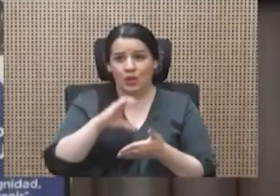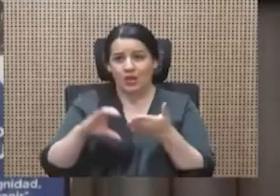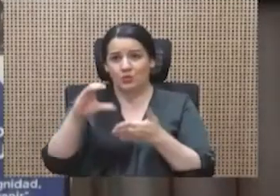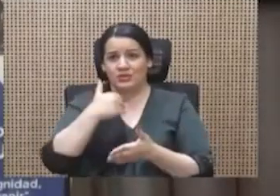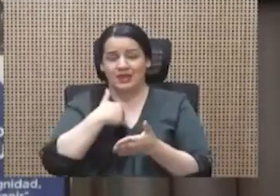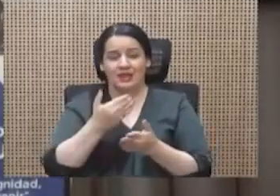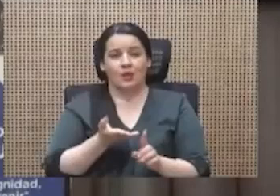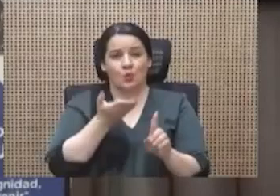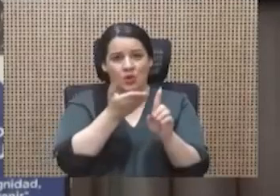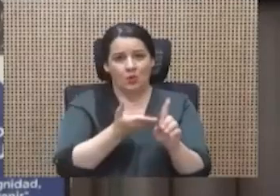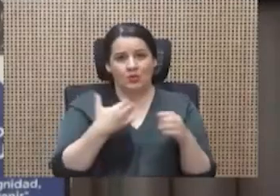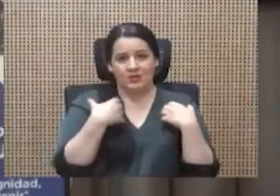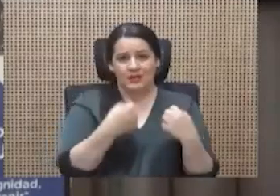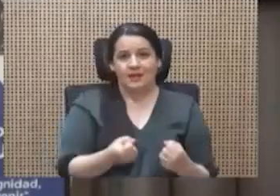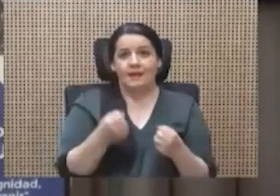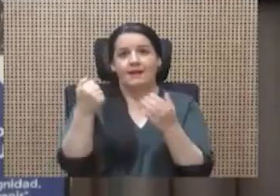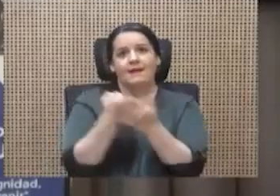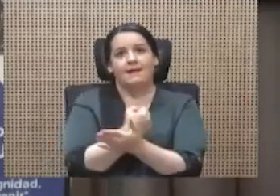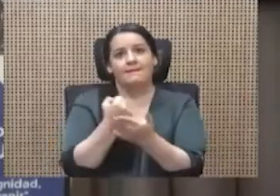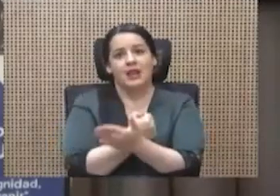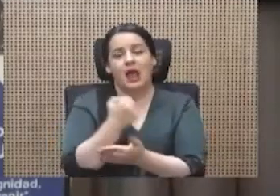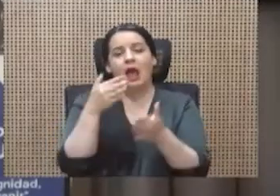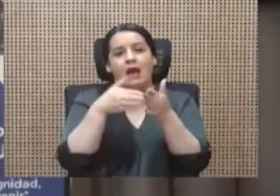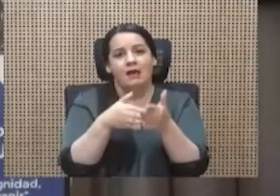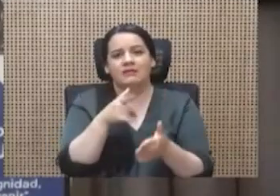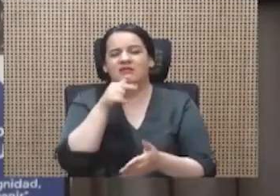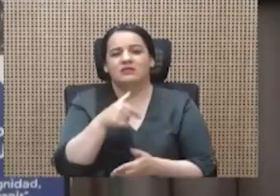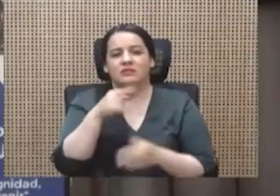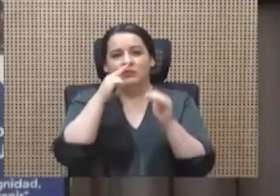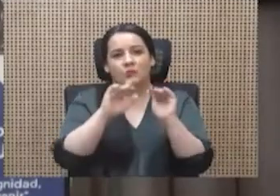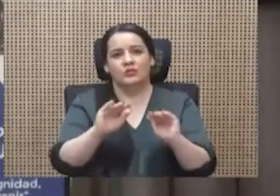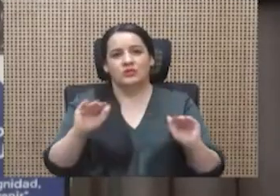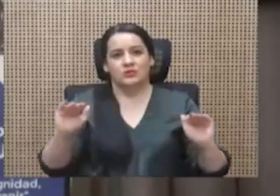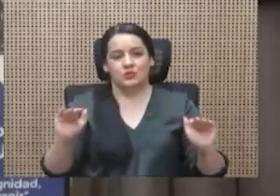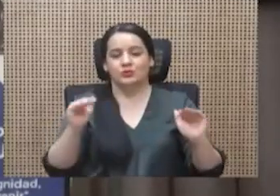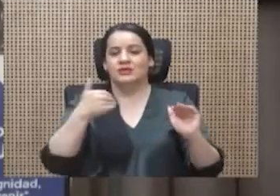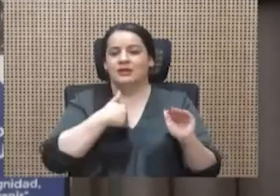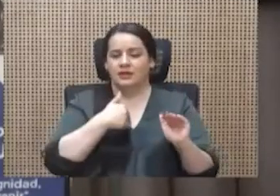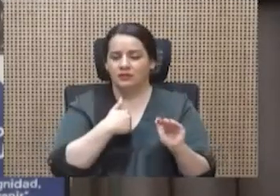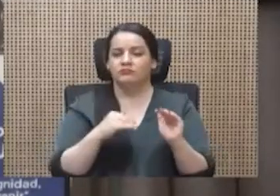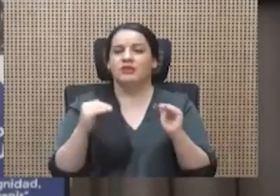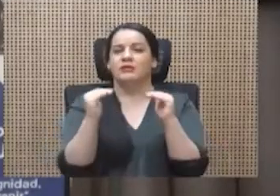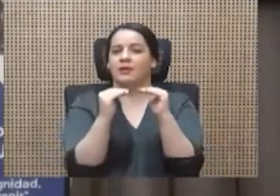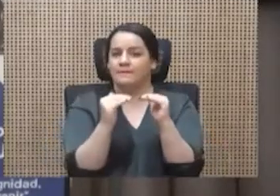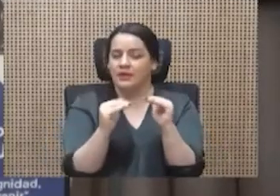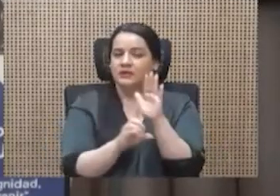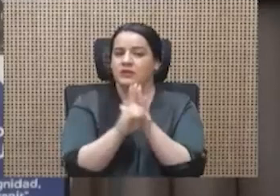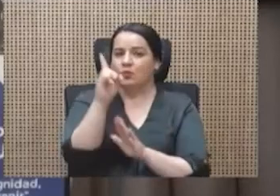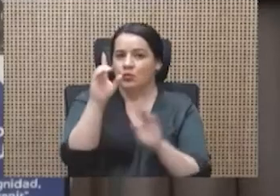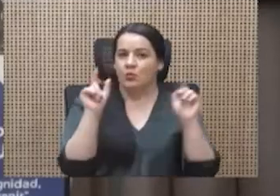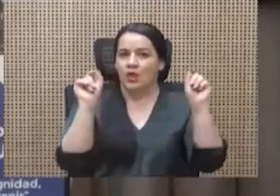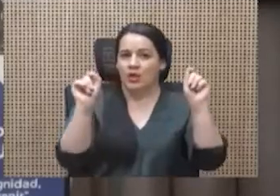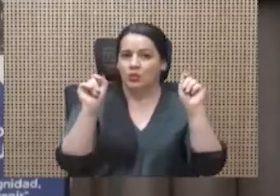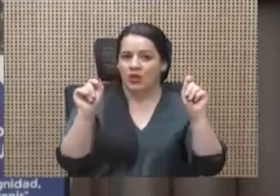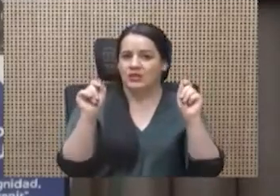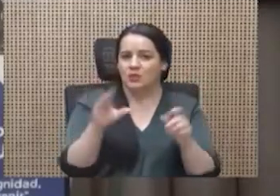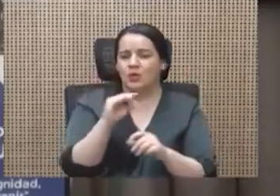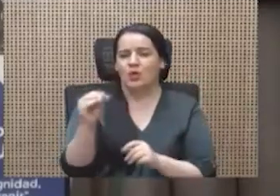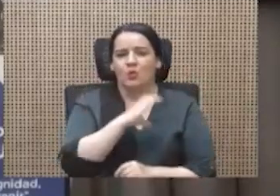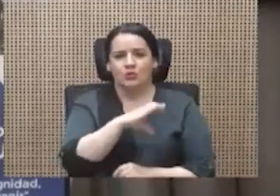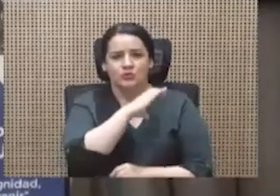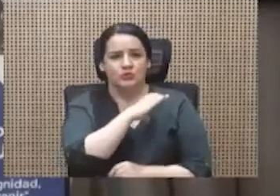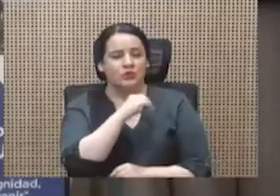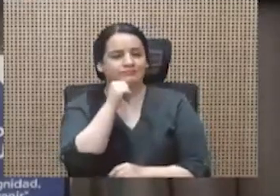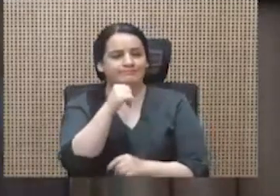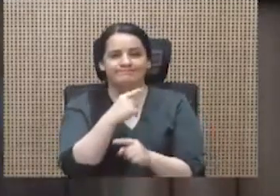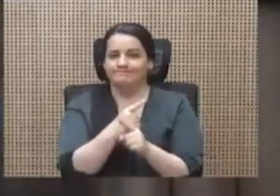sanitaria. Lamentablemente, los más afectados son los niños, quienes viven su etapa de desarrollo educativo en condiciones insalubres y no aptas